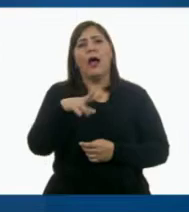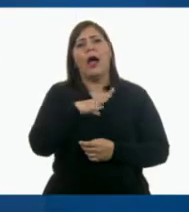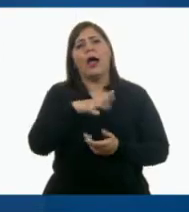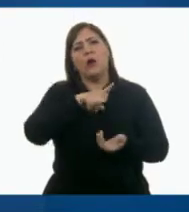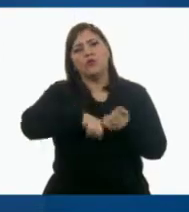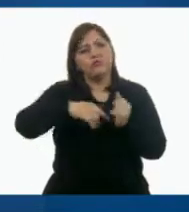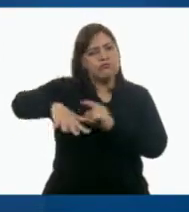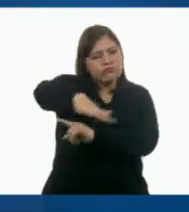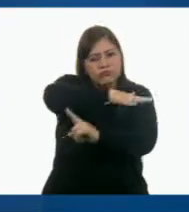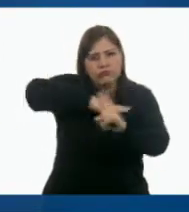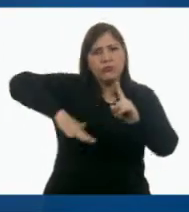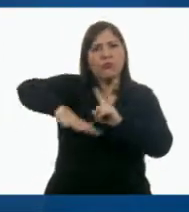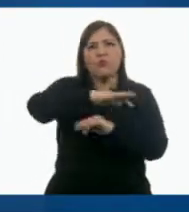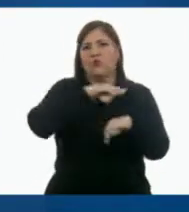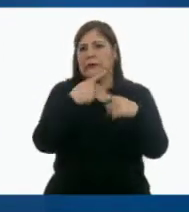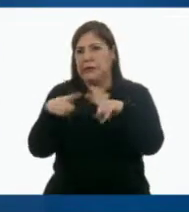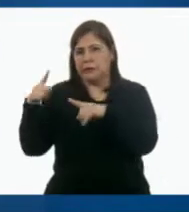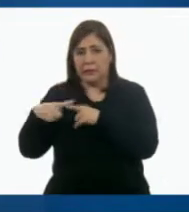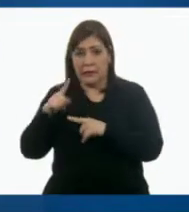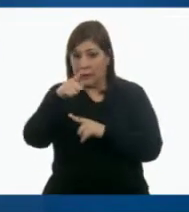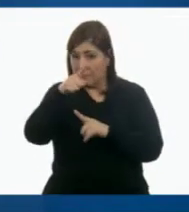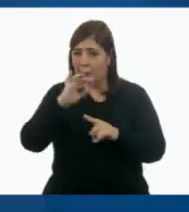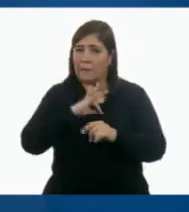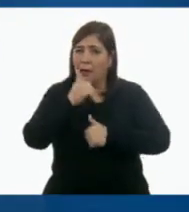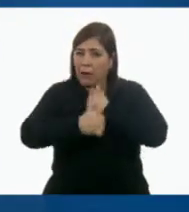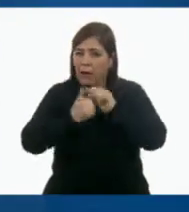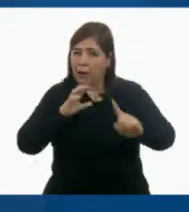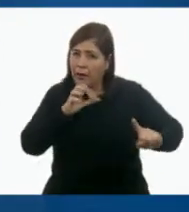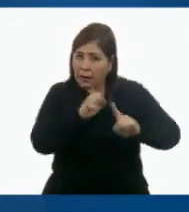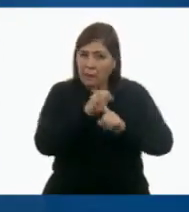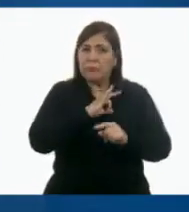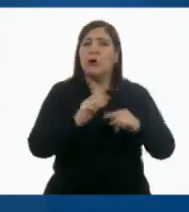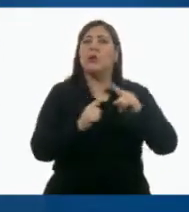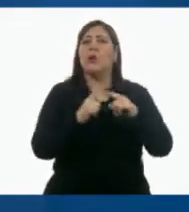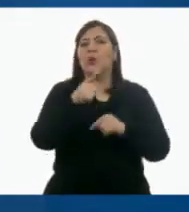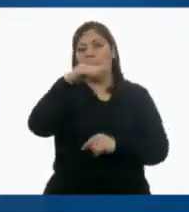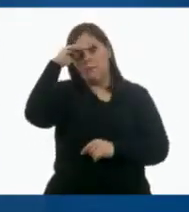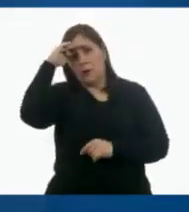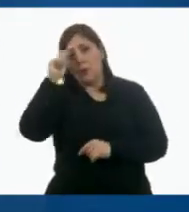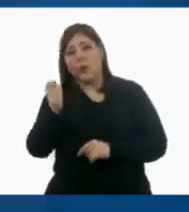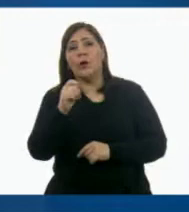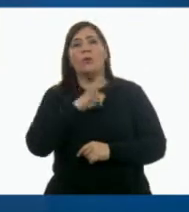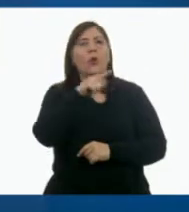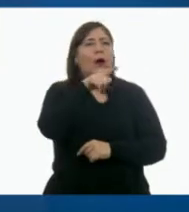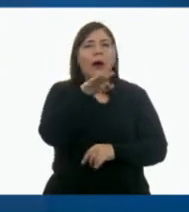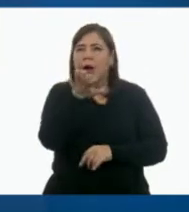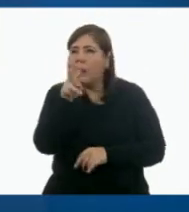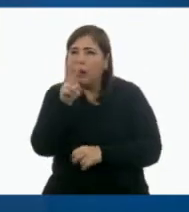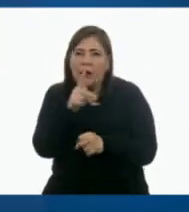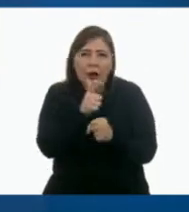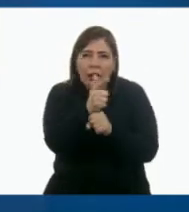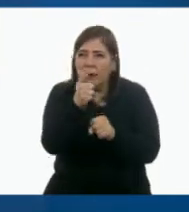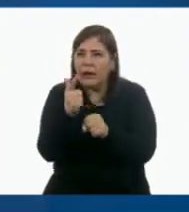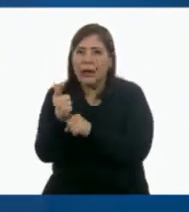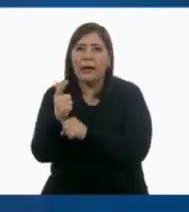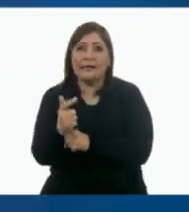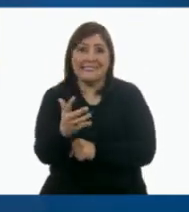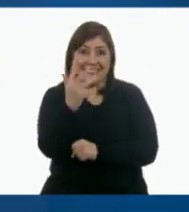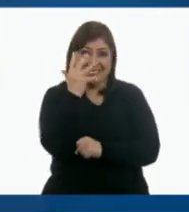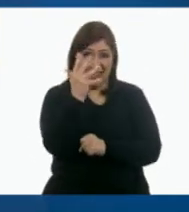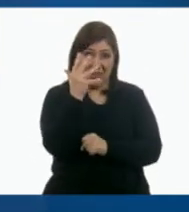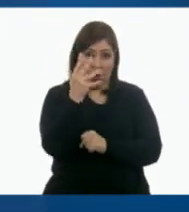nos rodea también. Reto para ustedes que están aquí. Quiero que me localicen 5 líneas